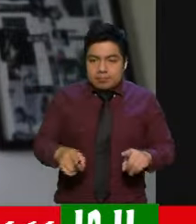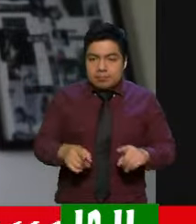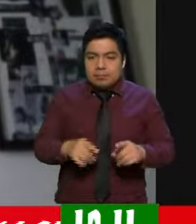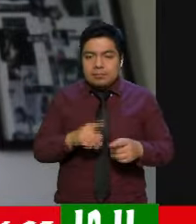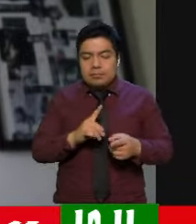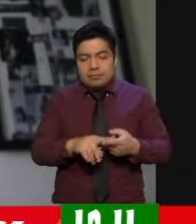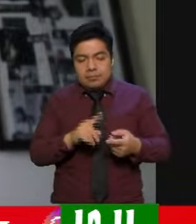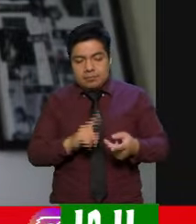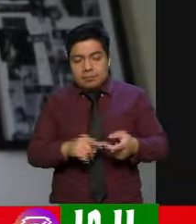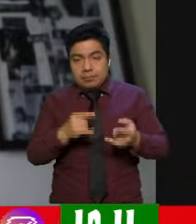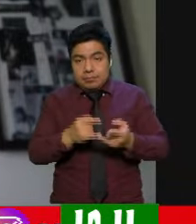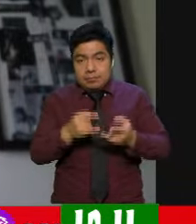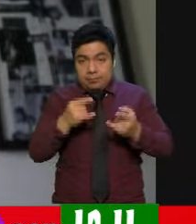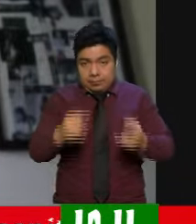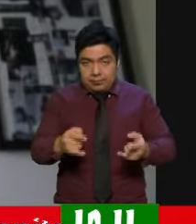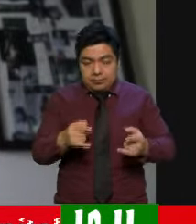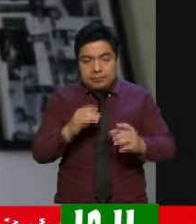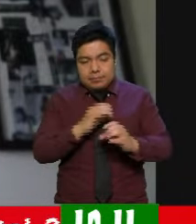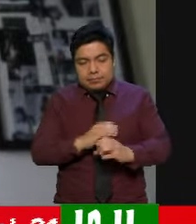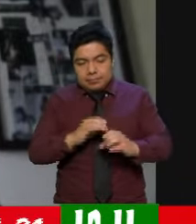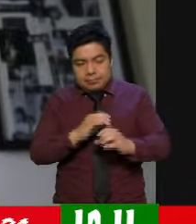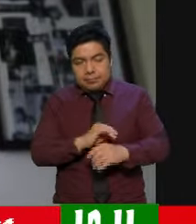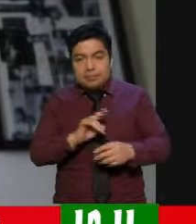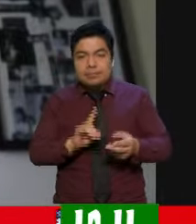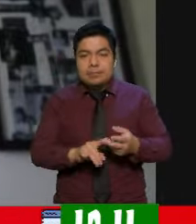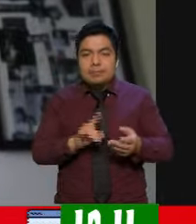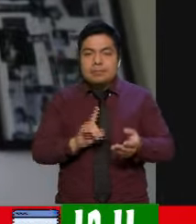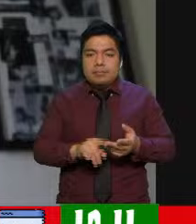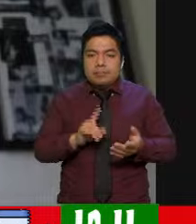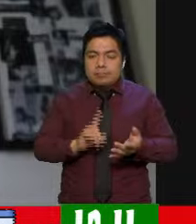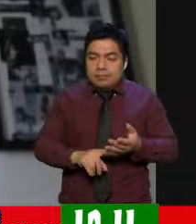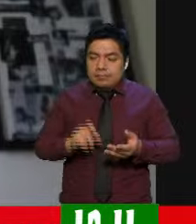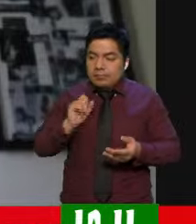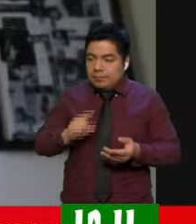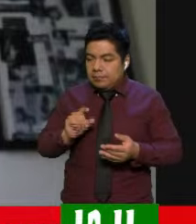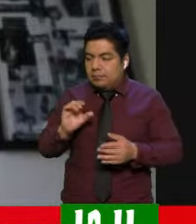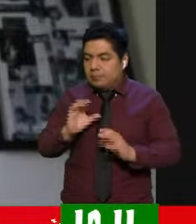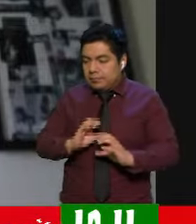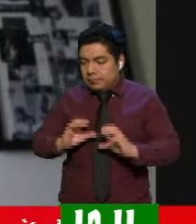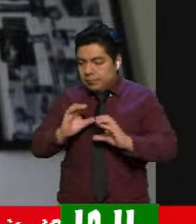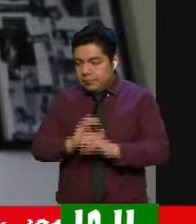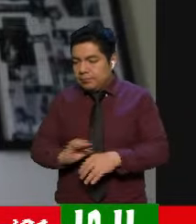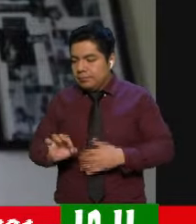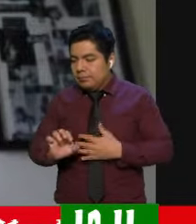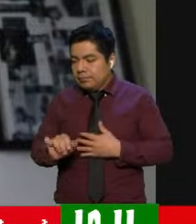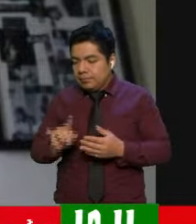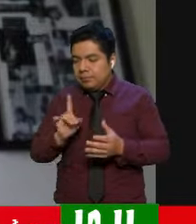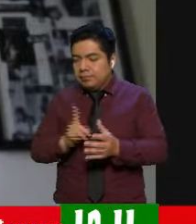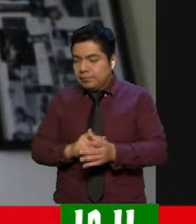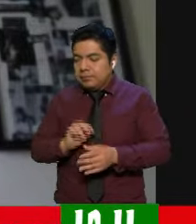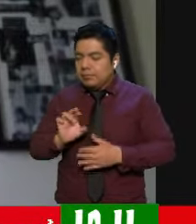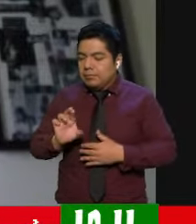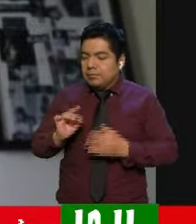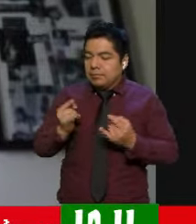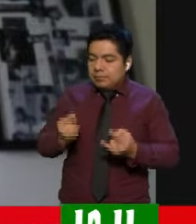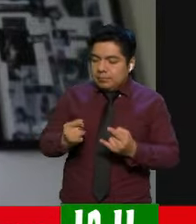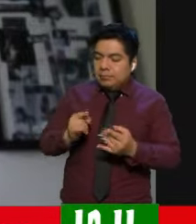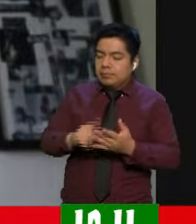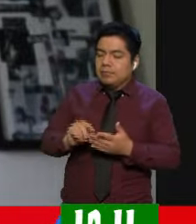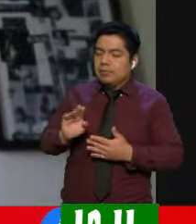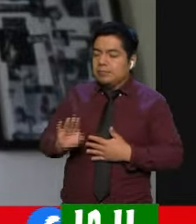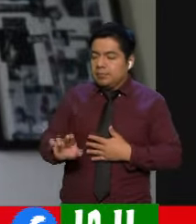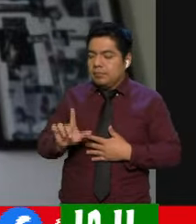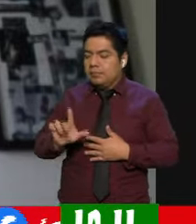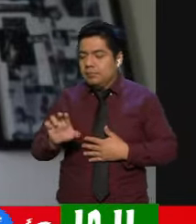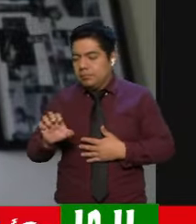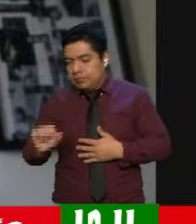su historial de composiciones lo mismo se acerca a la balada, que a la canción folclórica, que al rock, que al blues, tiene algo de rupestre.